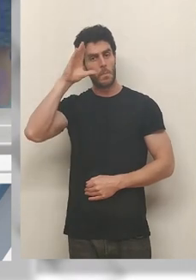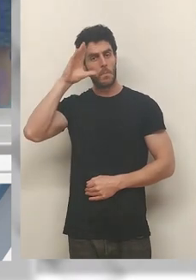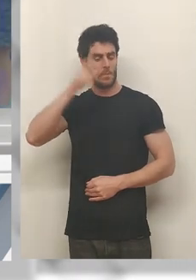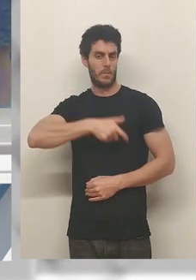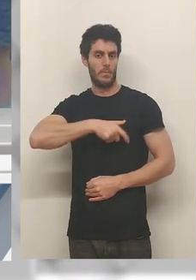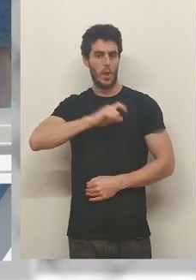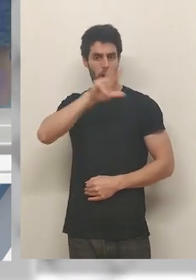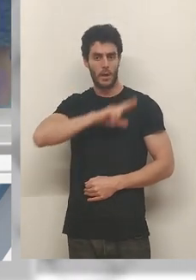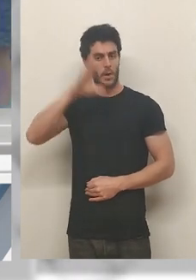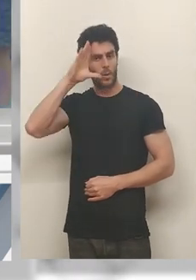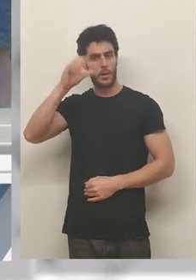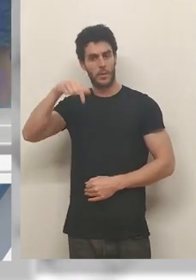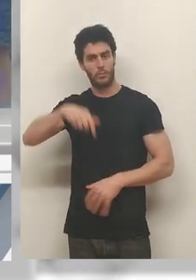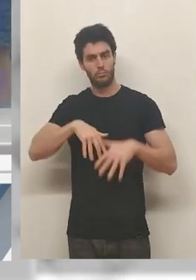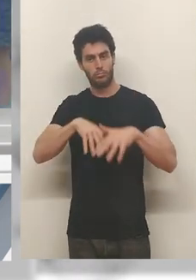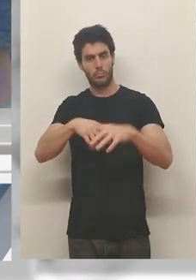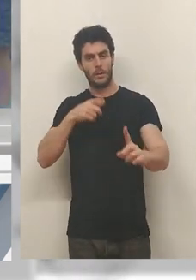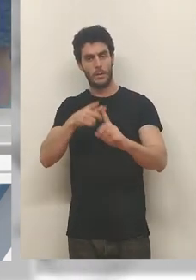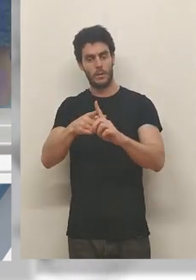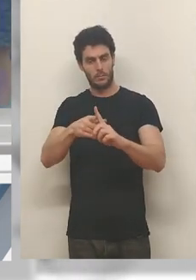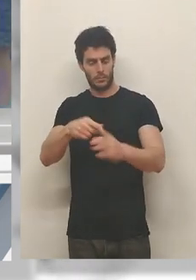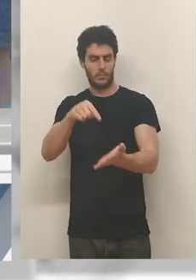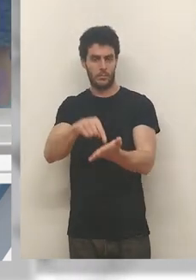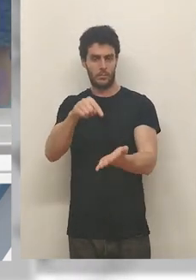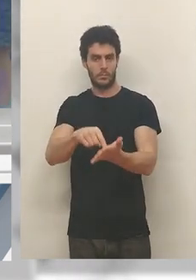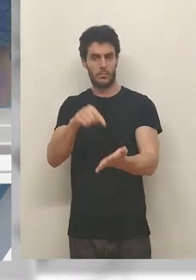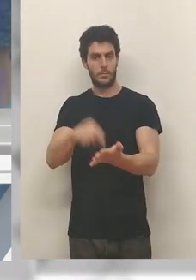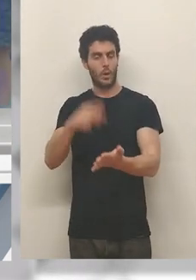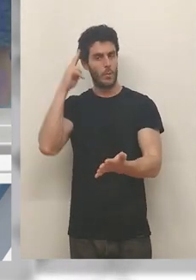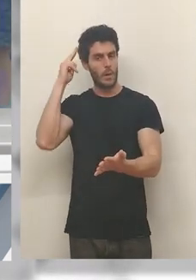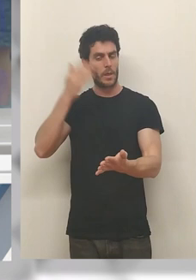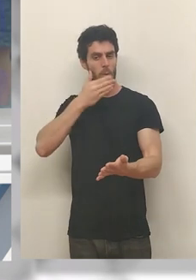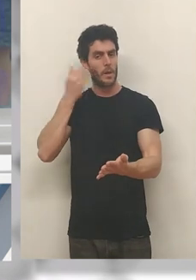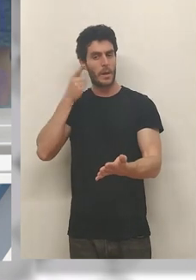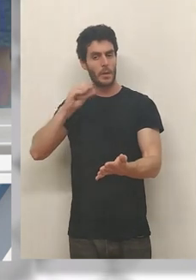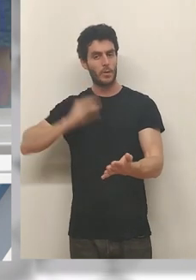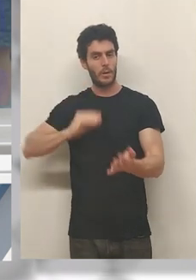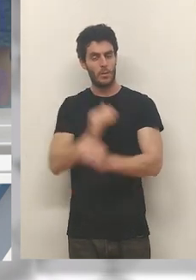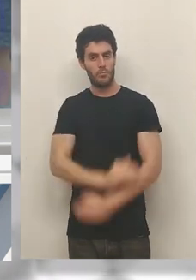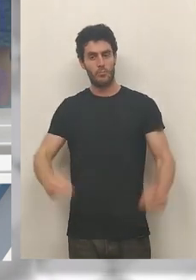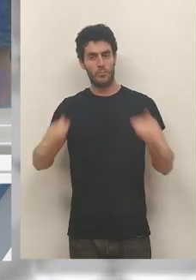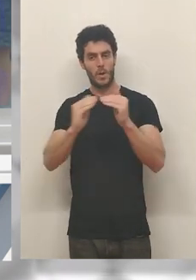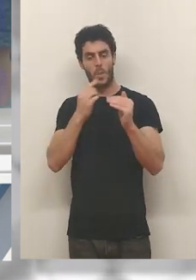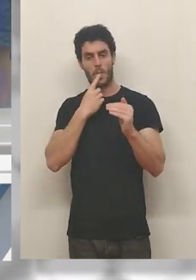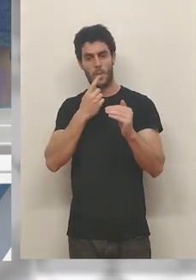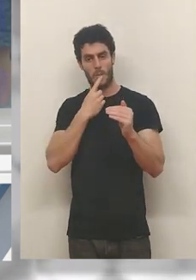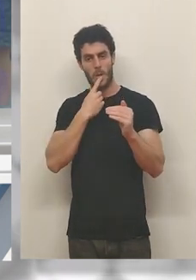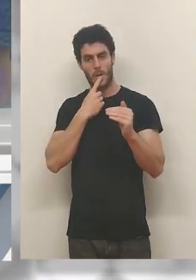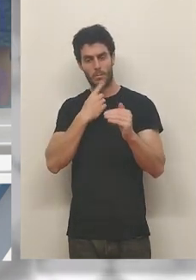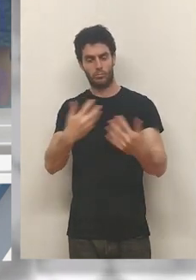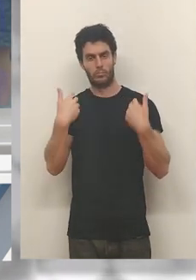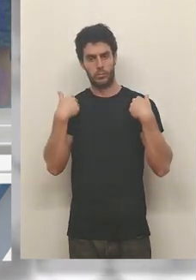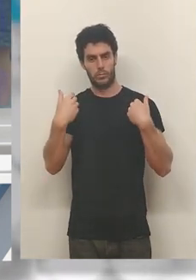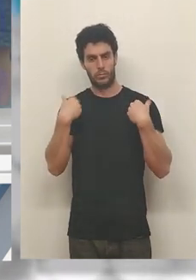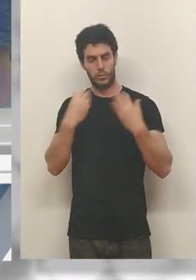Y también policías nacionales y guardias civiles se han concentrado hoy para exigir una jubilación digna y la plena equiparación salarial. Denuncian